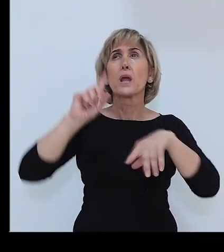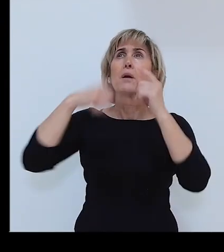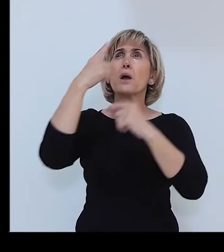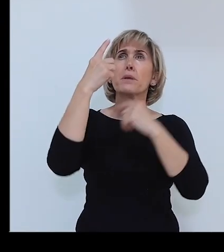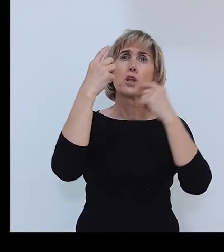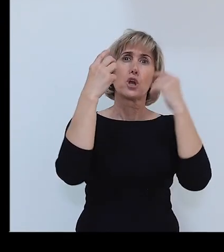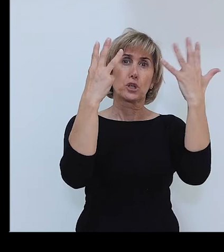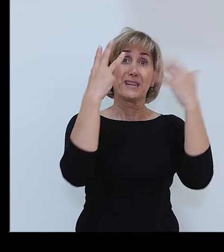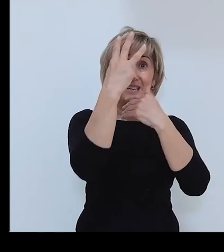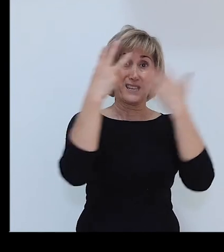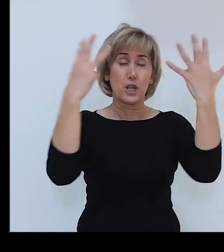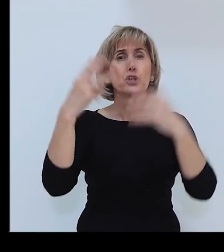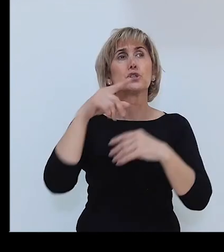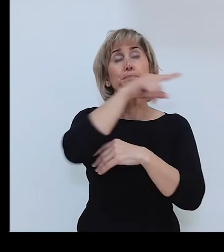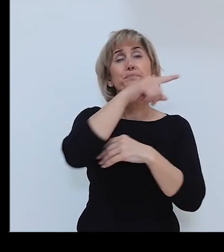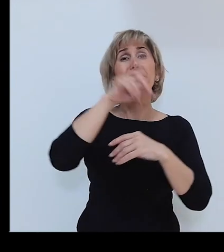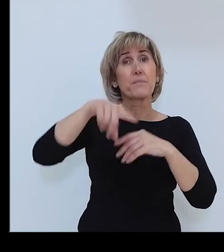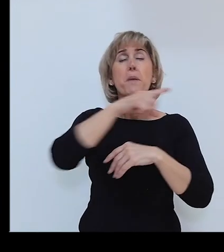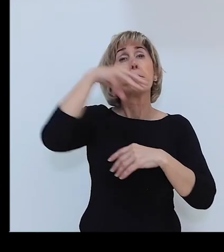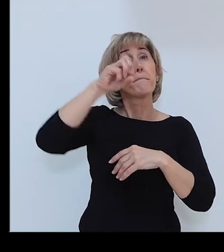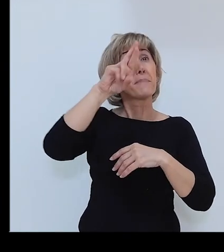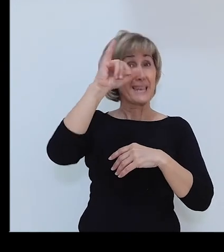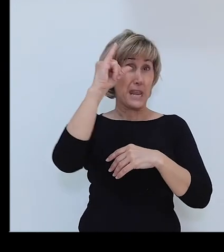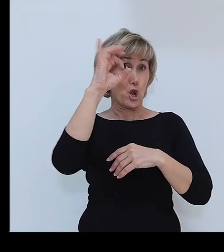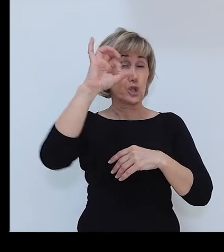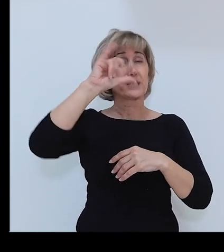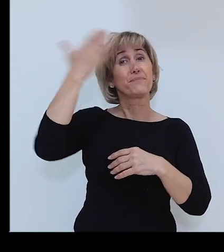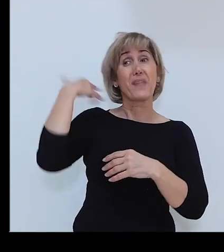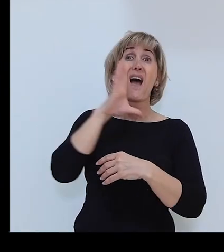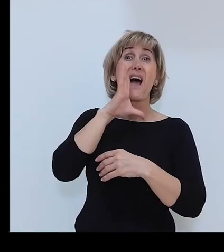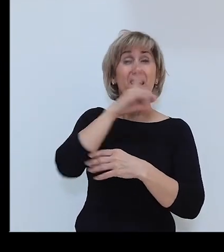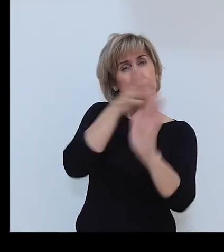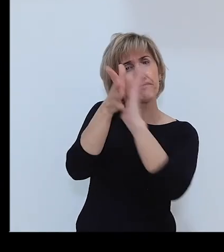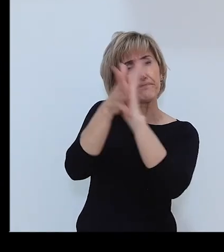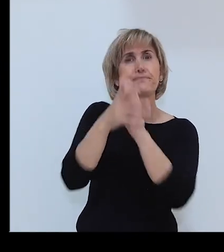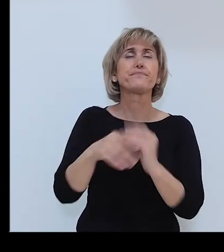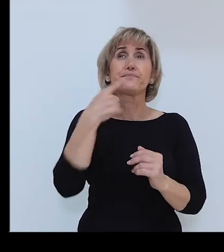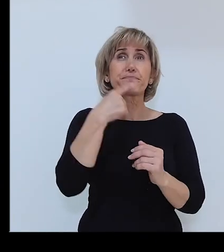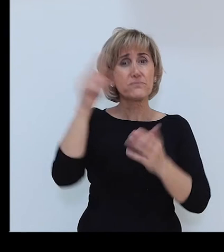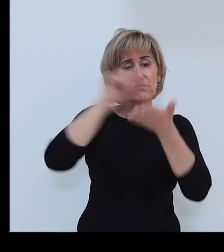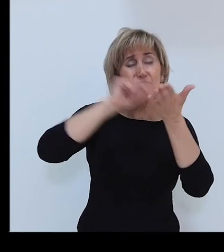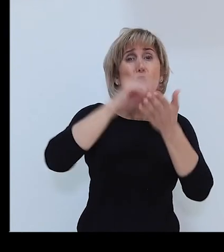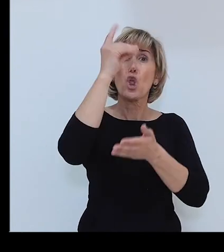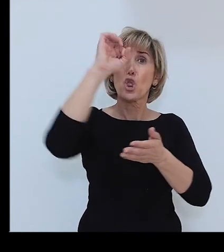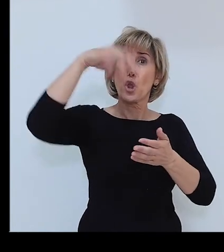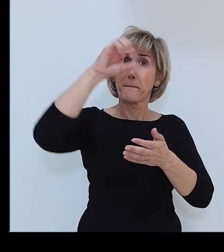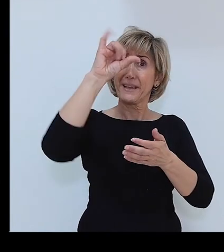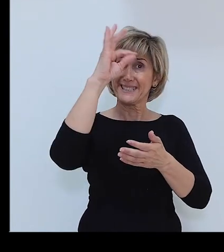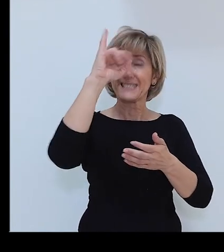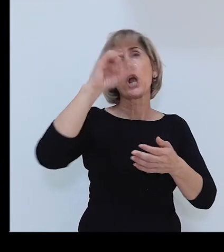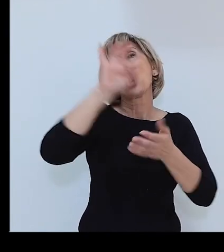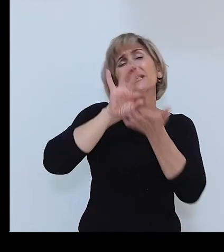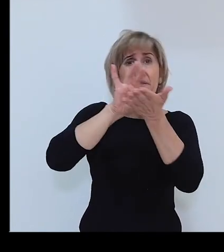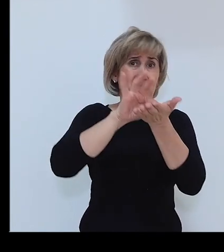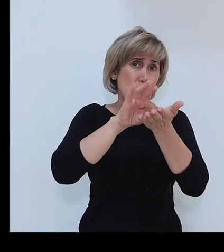clases más desfavorecidas. A posteriori, en 1838, ya María José ha hablado un poco antes